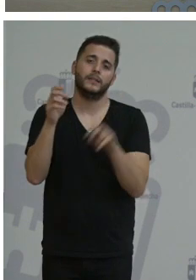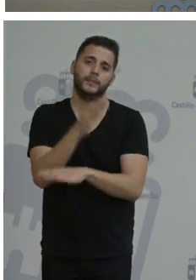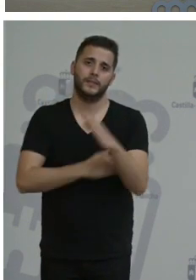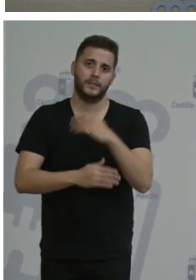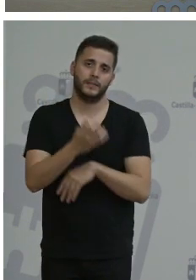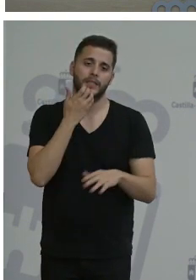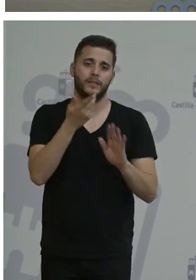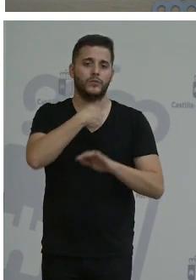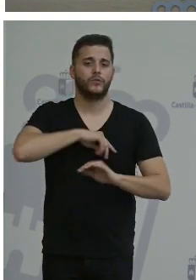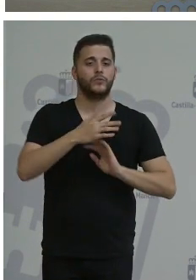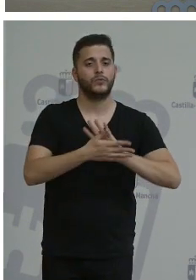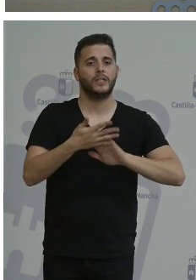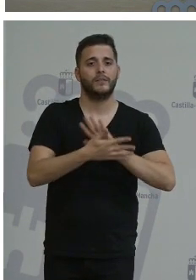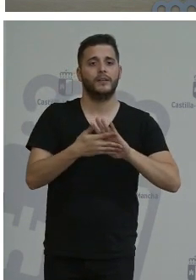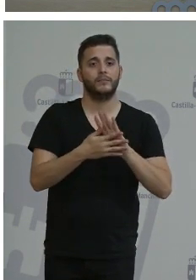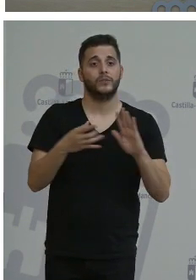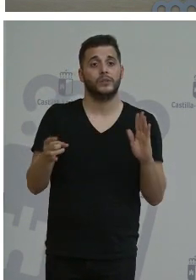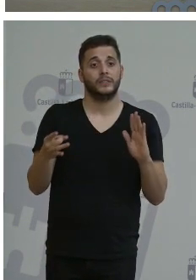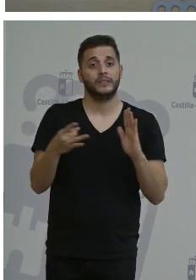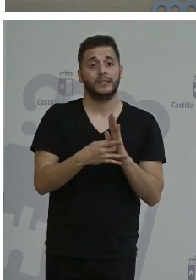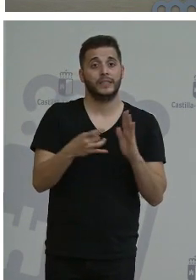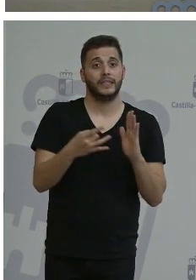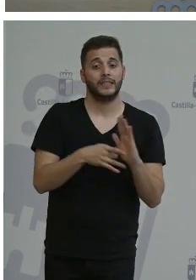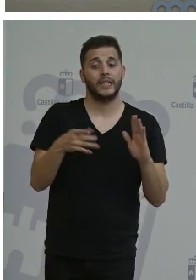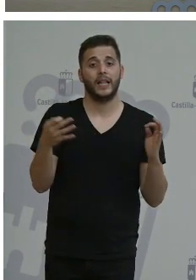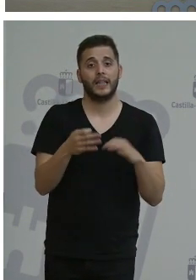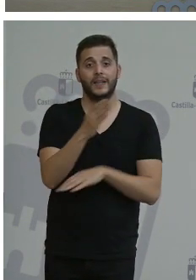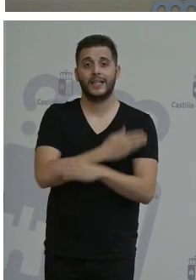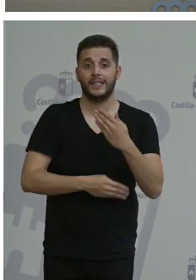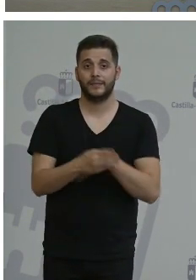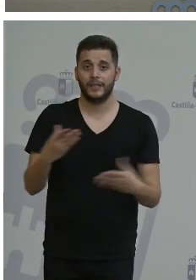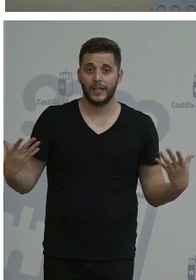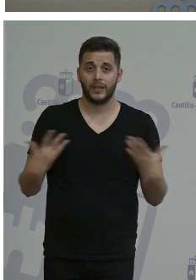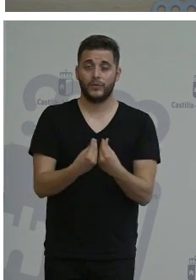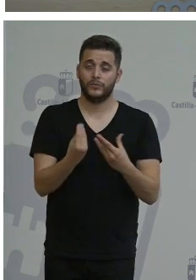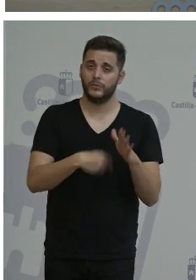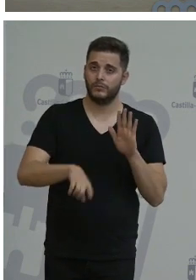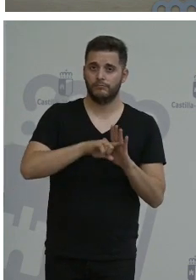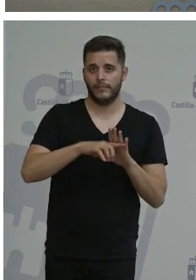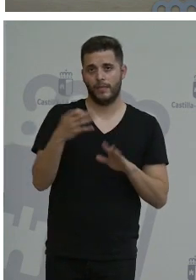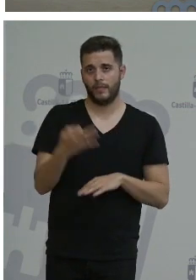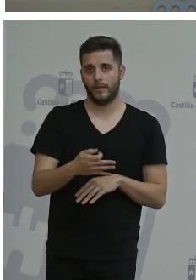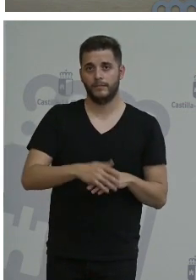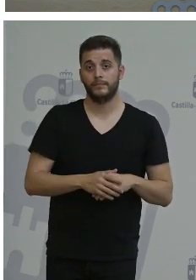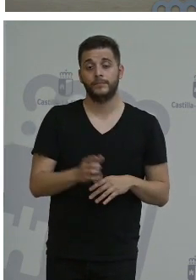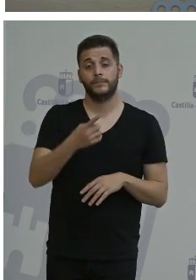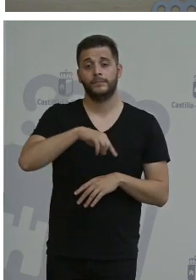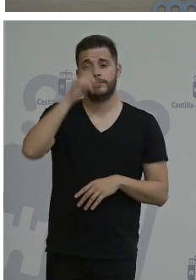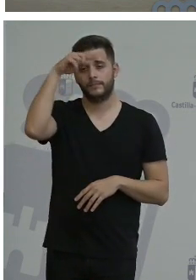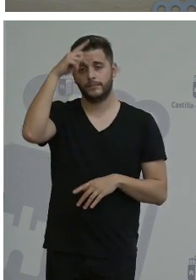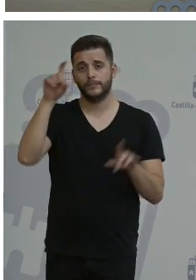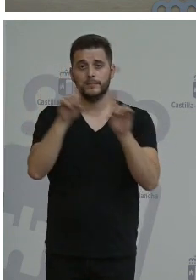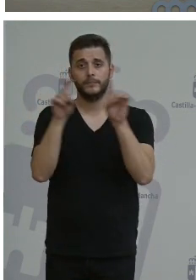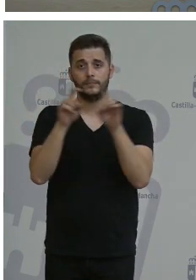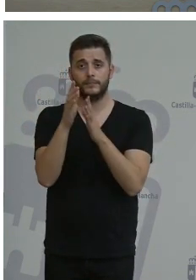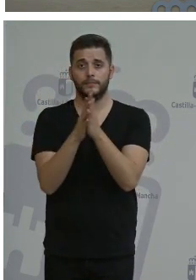calidad, la discapacidad esté incluida. Y tenemos que desarrollar una cultura empresarial en la que se